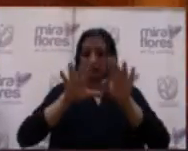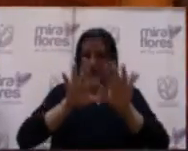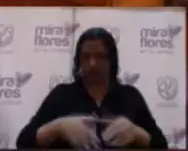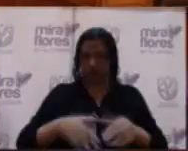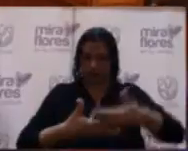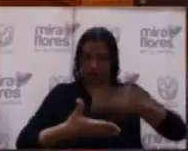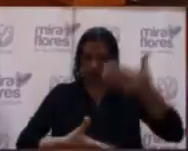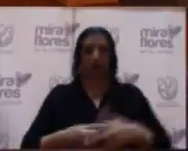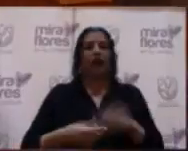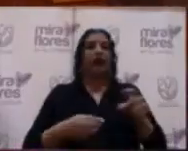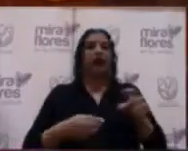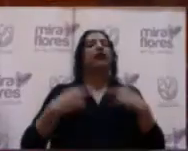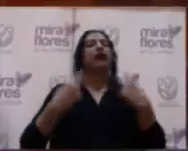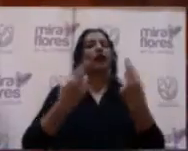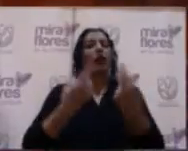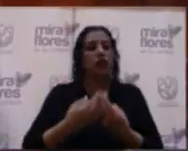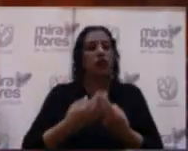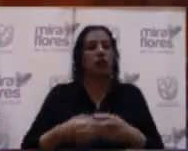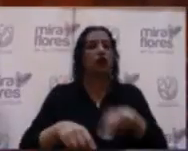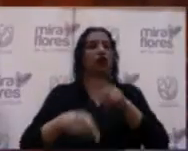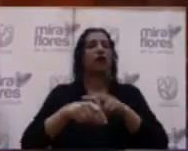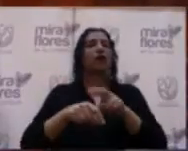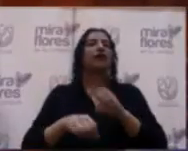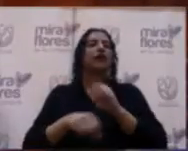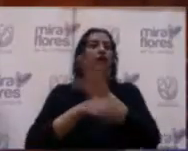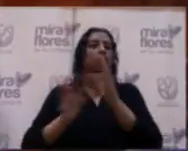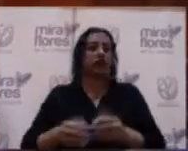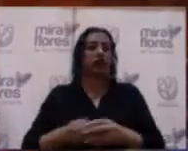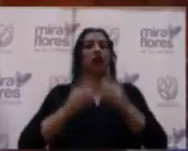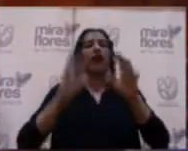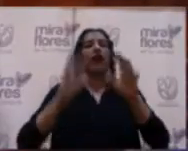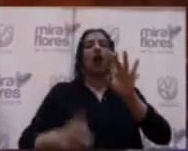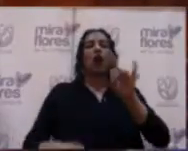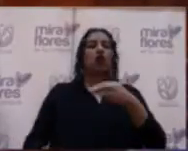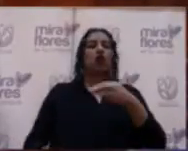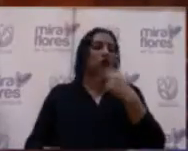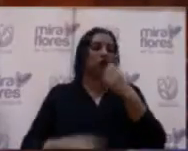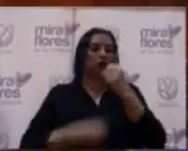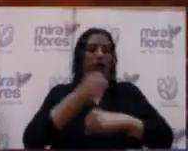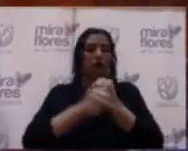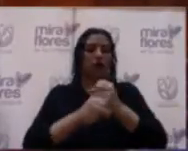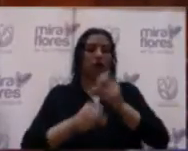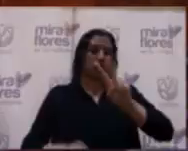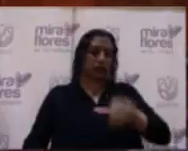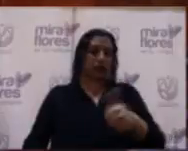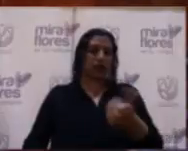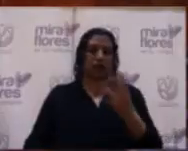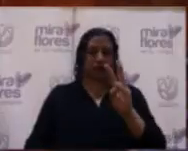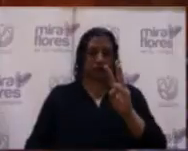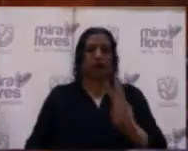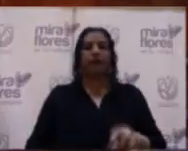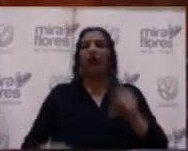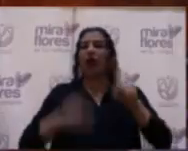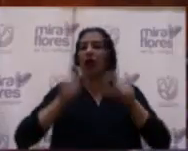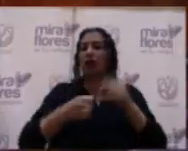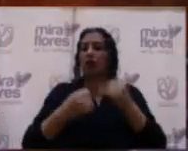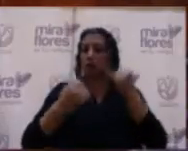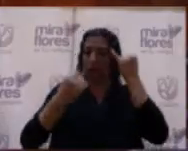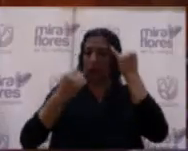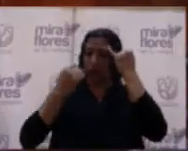que es el acta de la sesión ordinaria de Consejo de fecha 8 de noviembre del año 2016. ¿Alguna